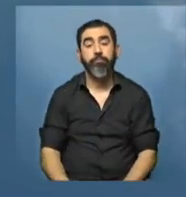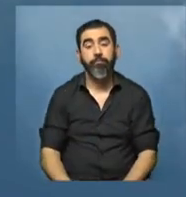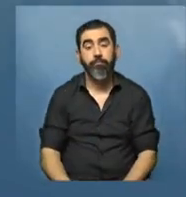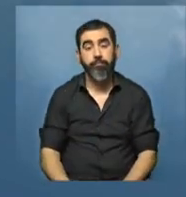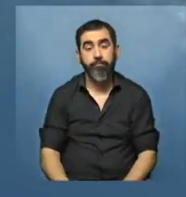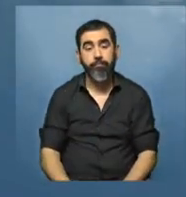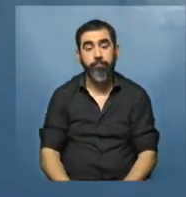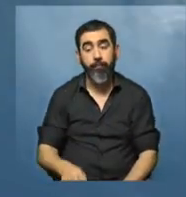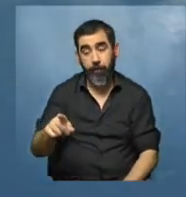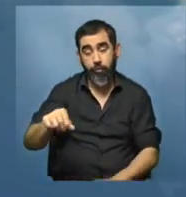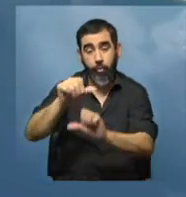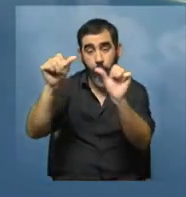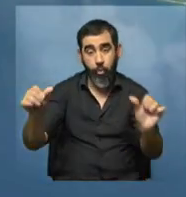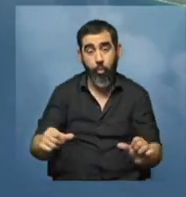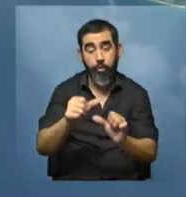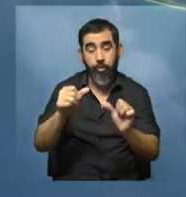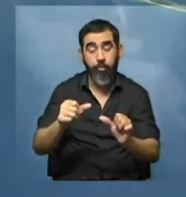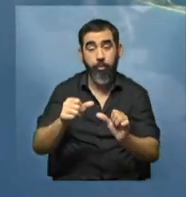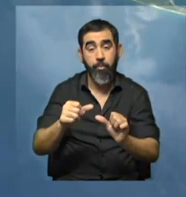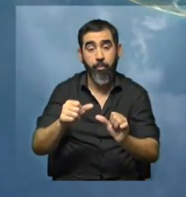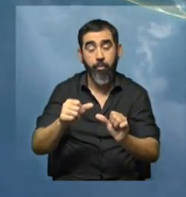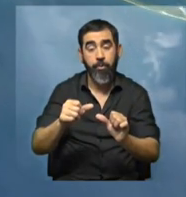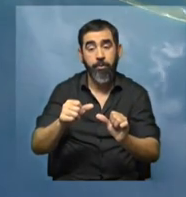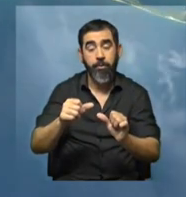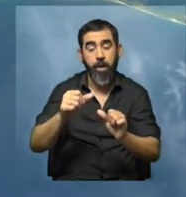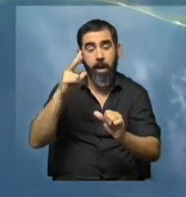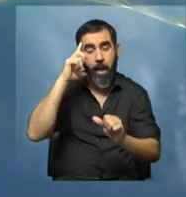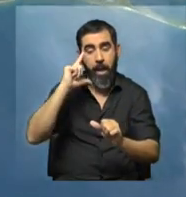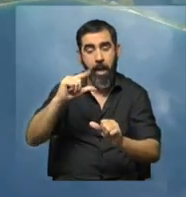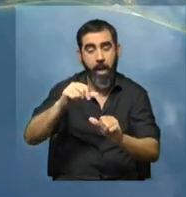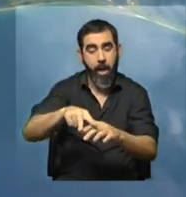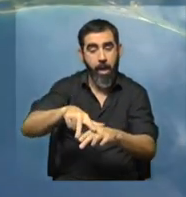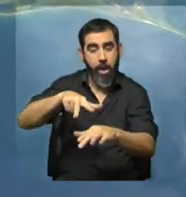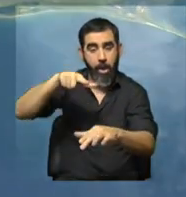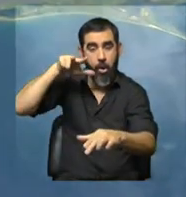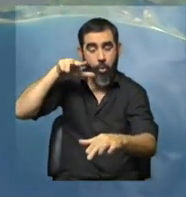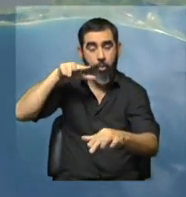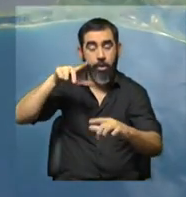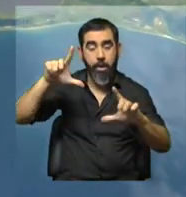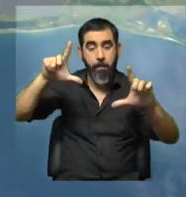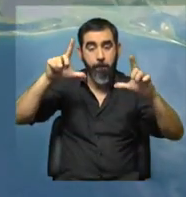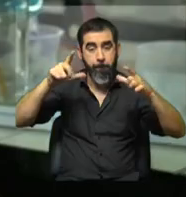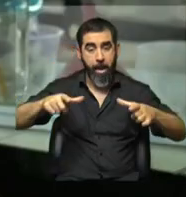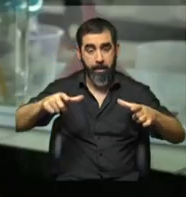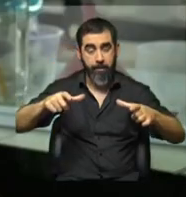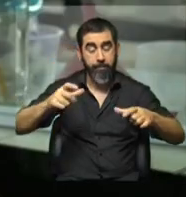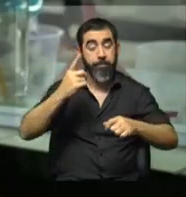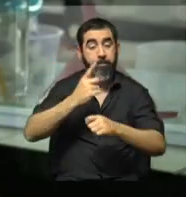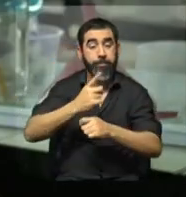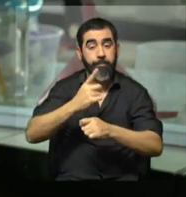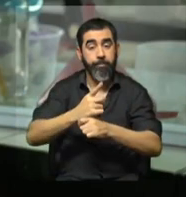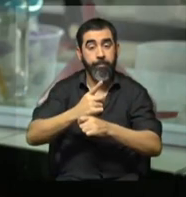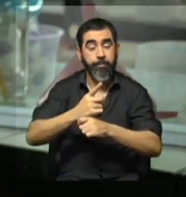Esto lo hicimos a través del uso de sensoramiento remoto y el trabajo con imágenes satelitales, partiendo